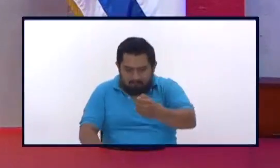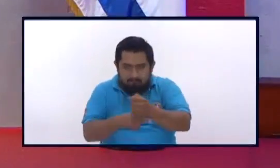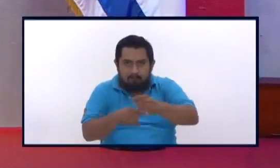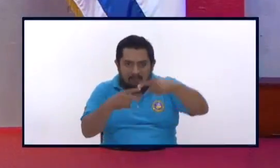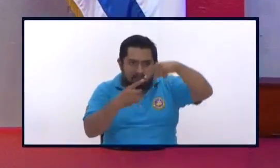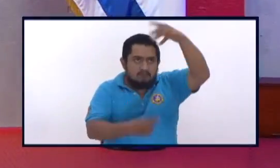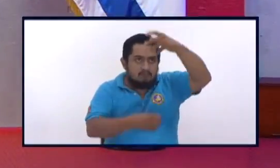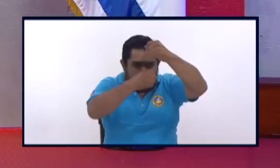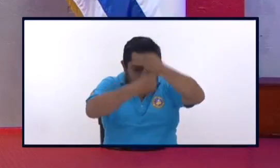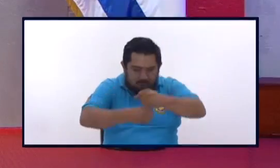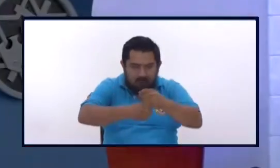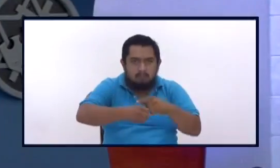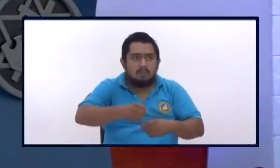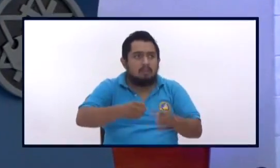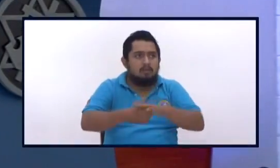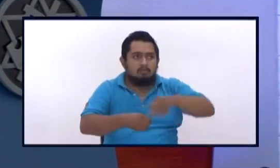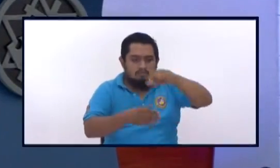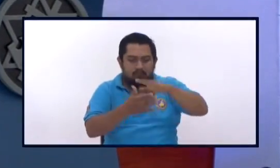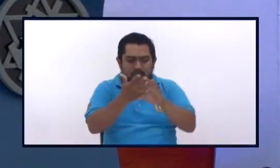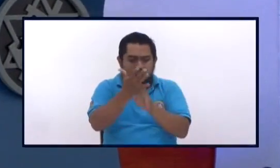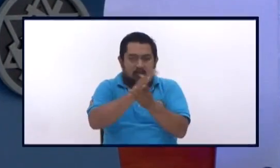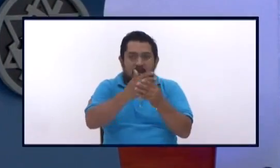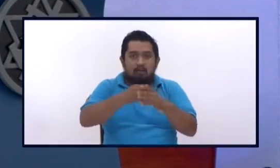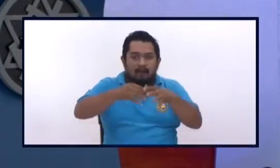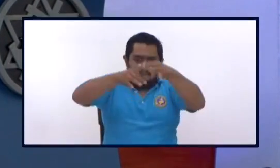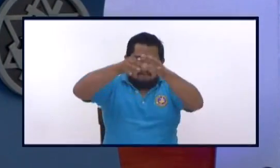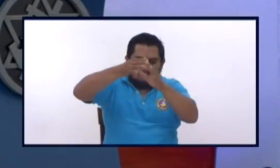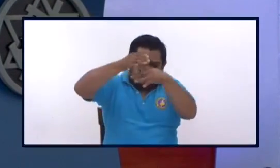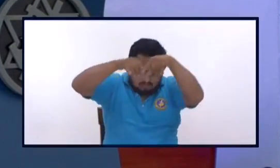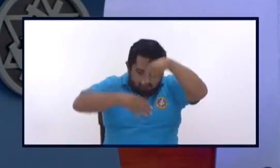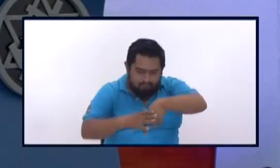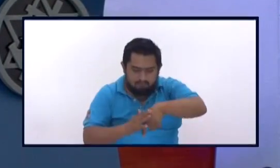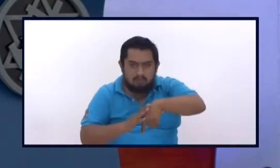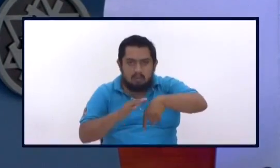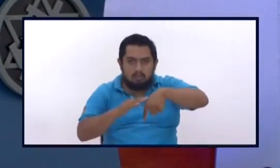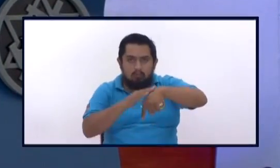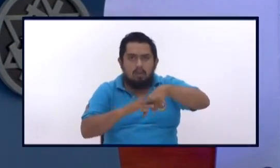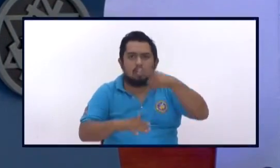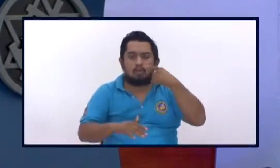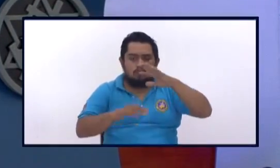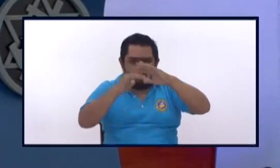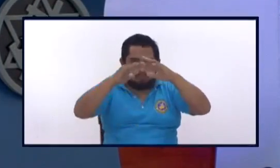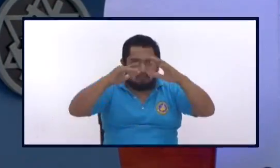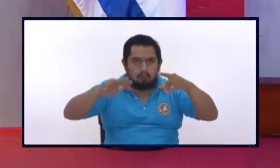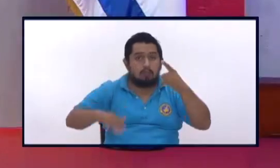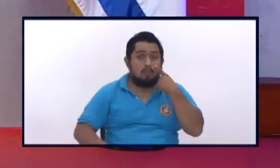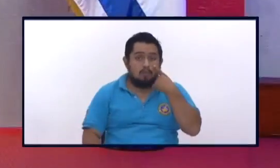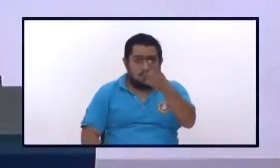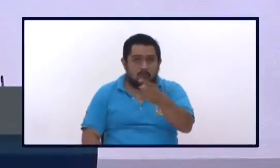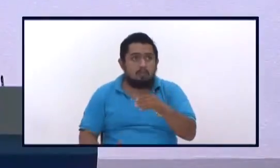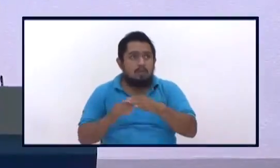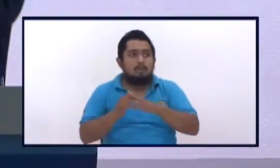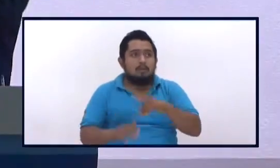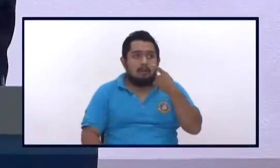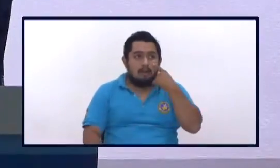ciertas medidas de galón ag agarra una pomada lo pone la punta la varilla meta la varilla y le dice hasta dónde está el sedimento otro consejo cuando usted vea la bomba